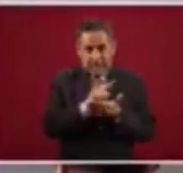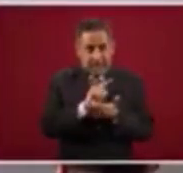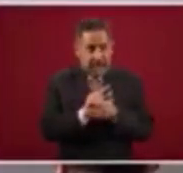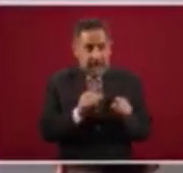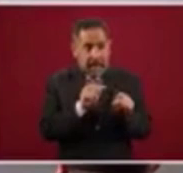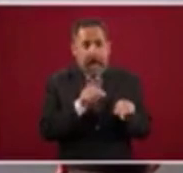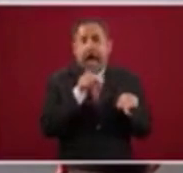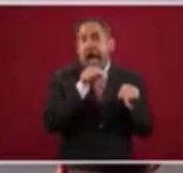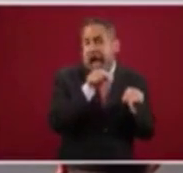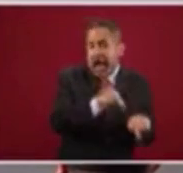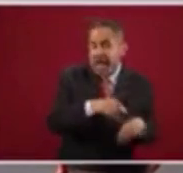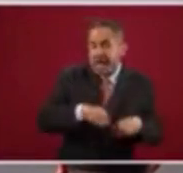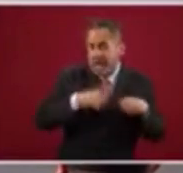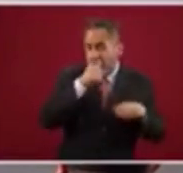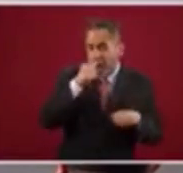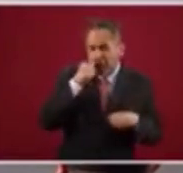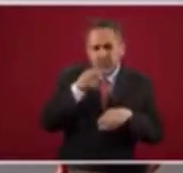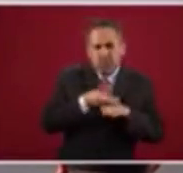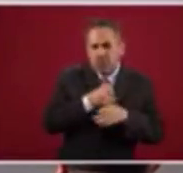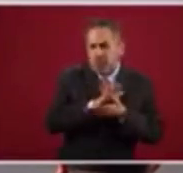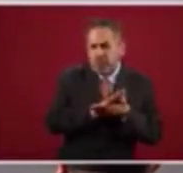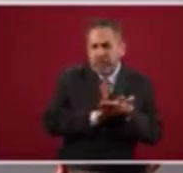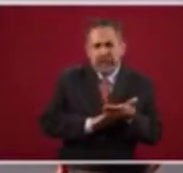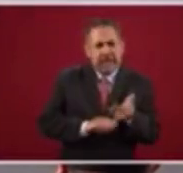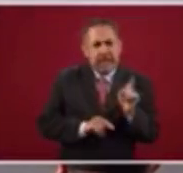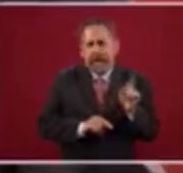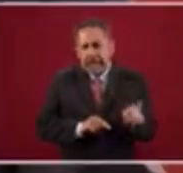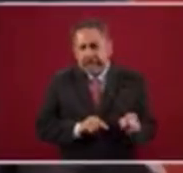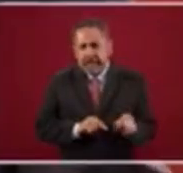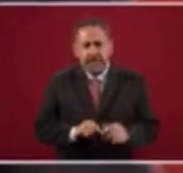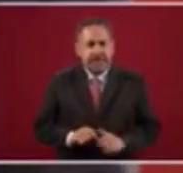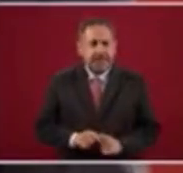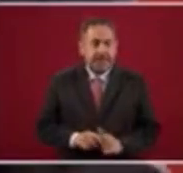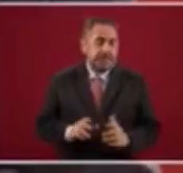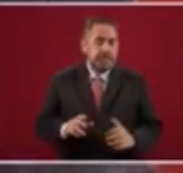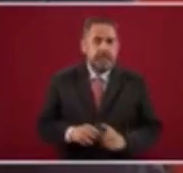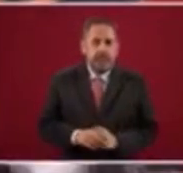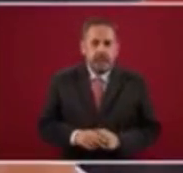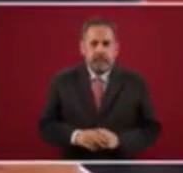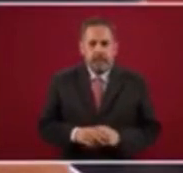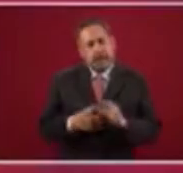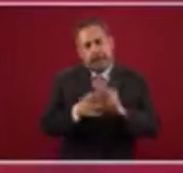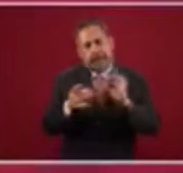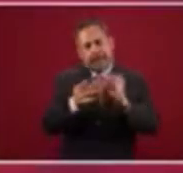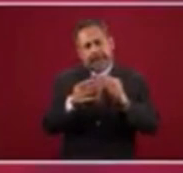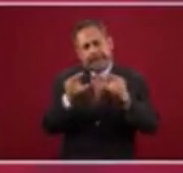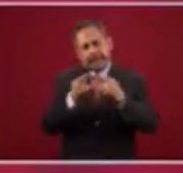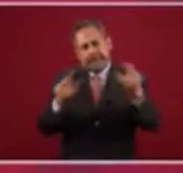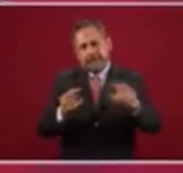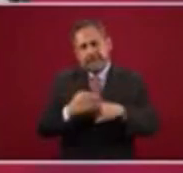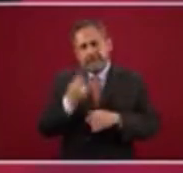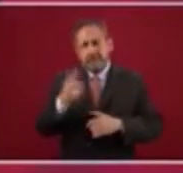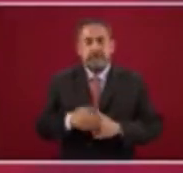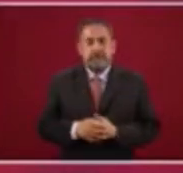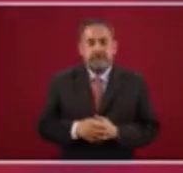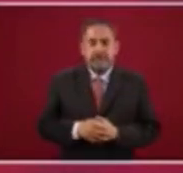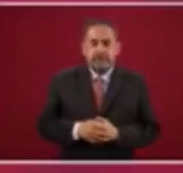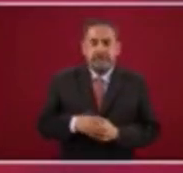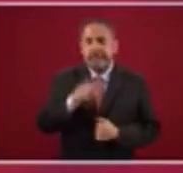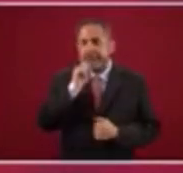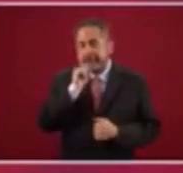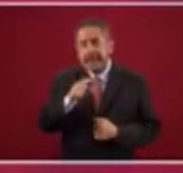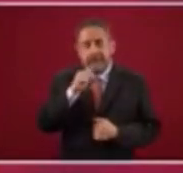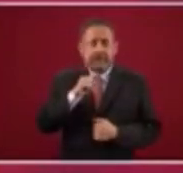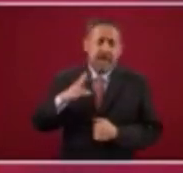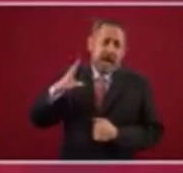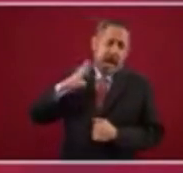muy modesta. Bueno, ¿por qué todo esto? porque siempre ha